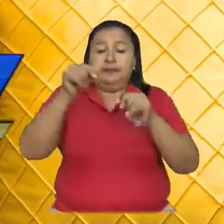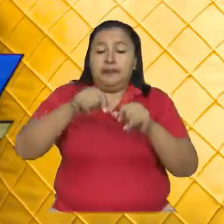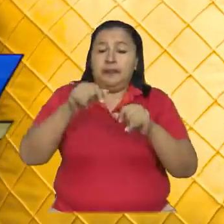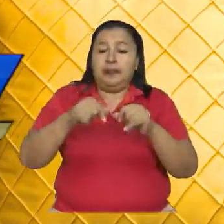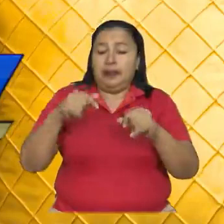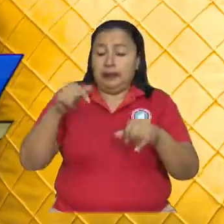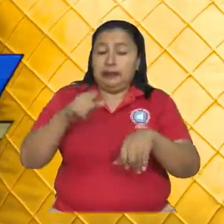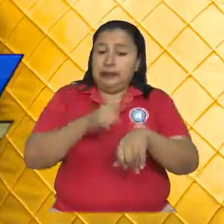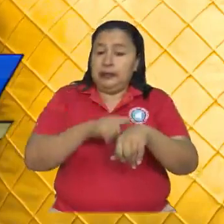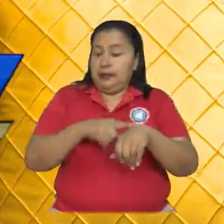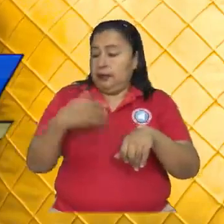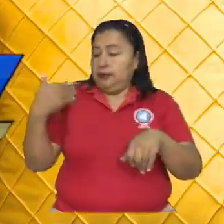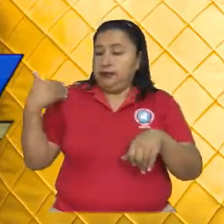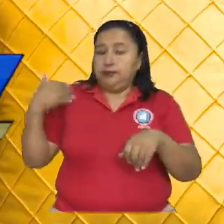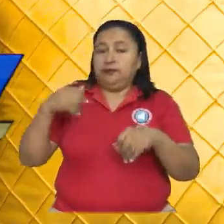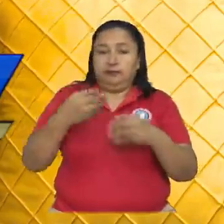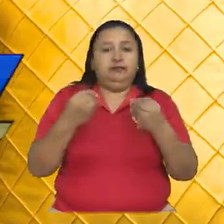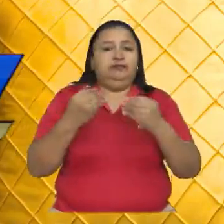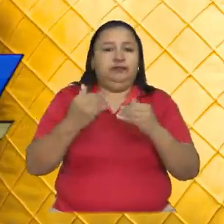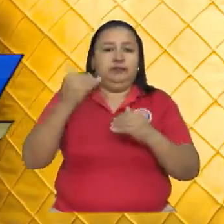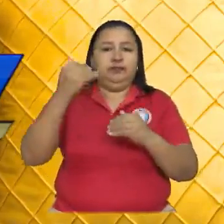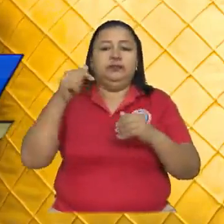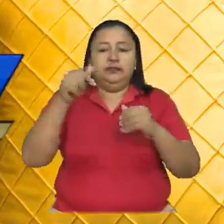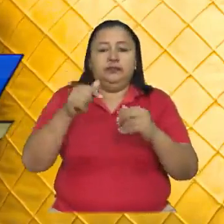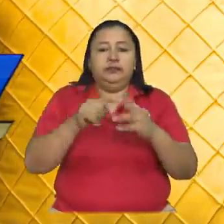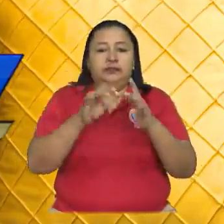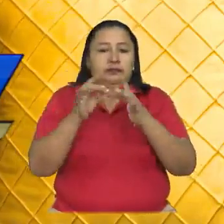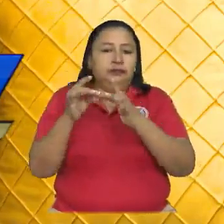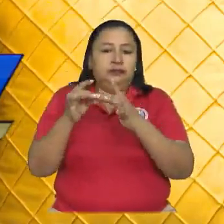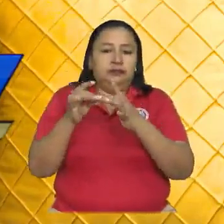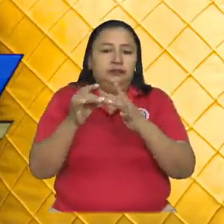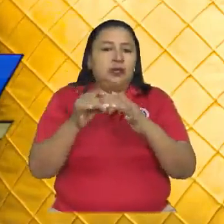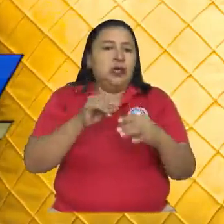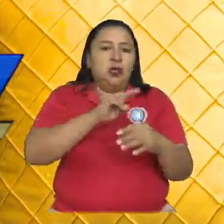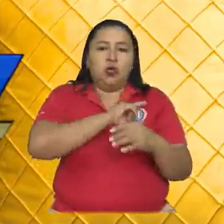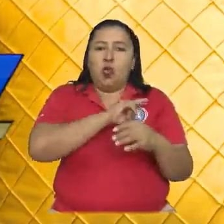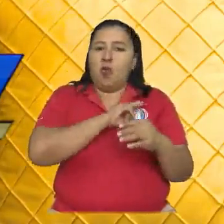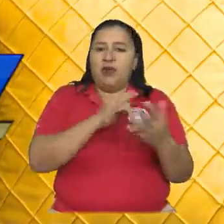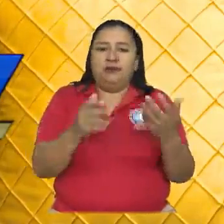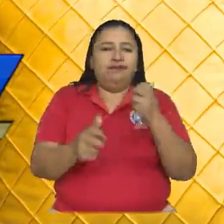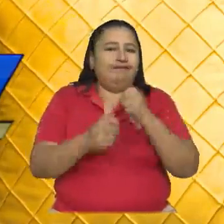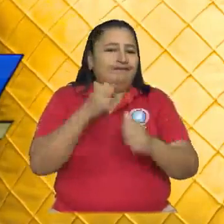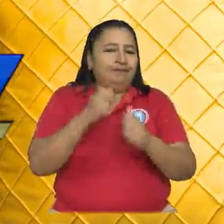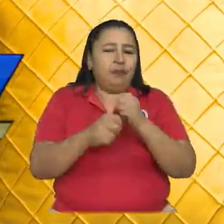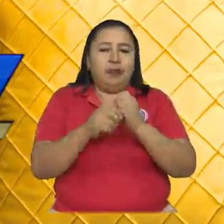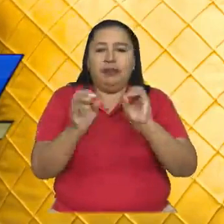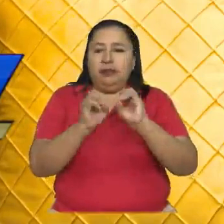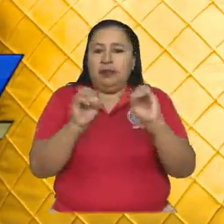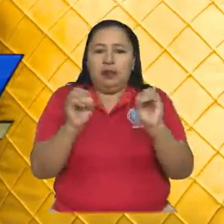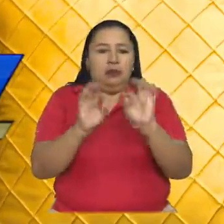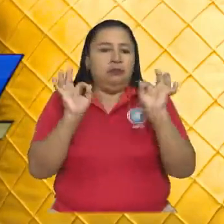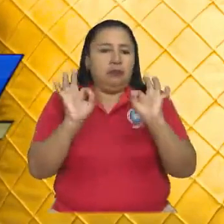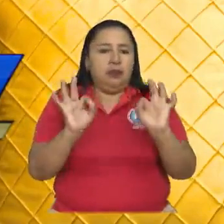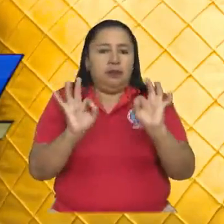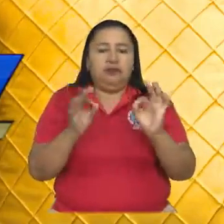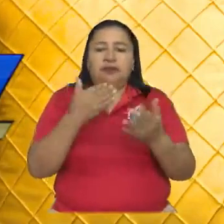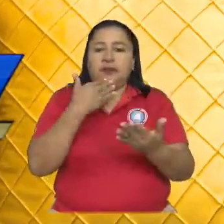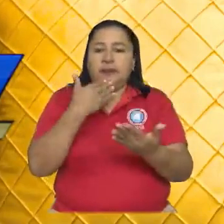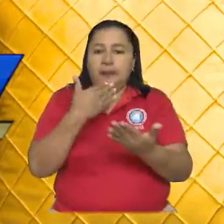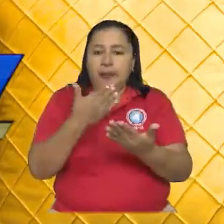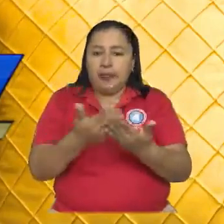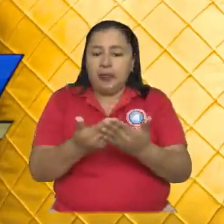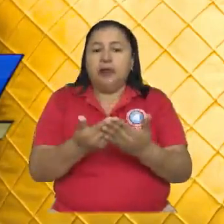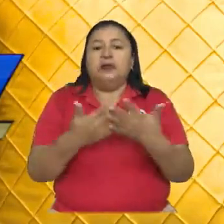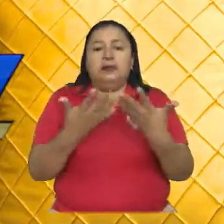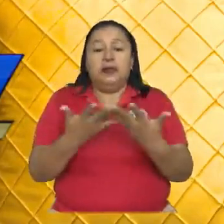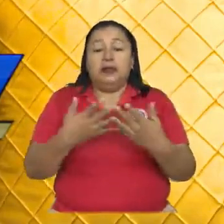de esta temporada alta es precisamente que no hubieron incidencias, ¿verdad? Gracias a también